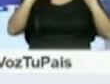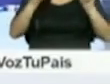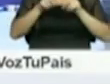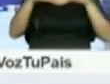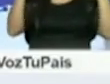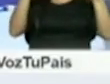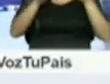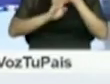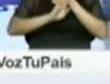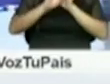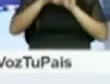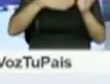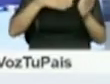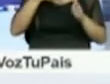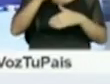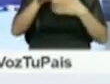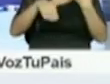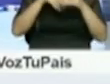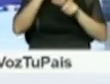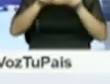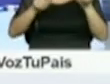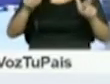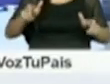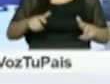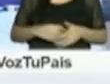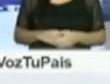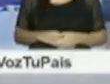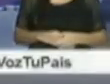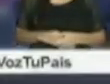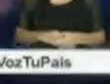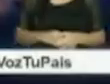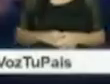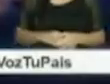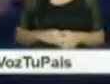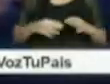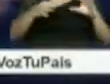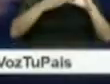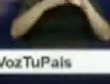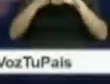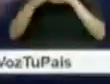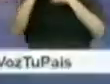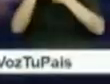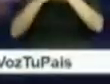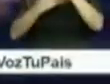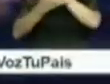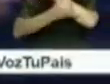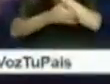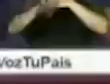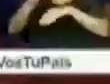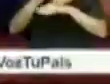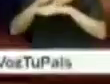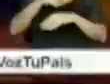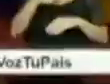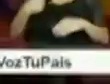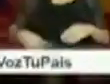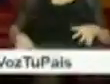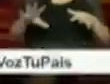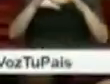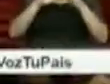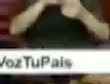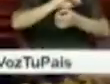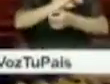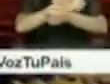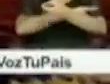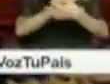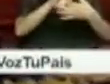en el desarrollo y bienestar de sus ciudadanos. Las relaciones bilaterales entre Ecuador y China se fortalecen.